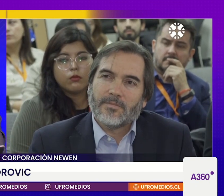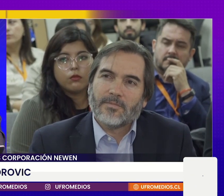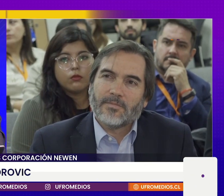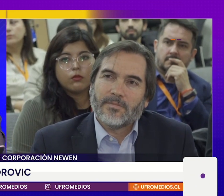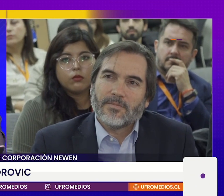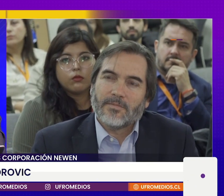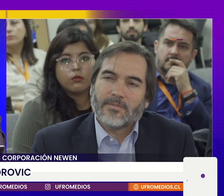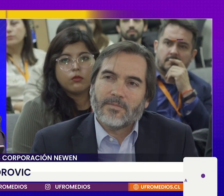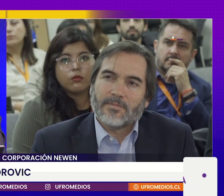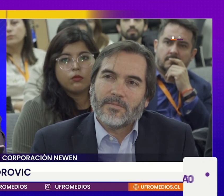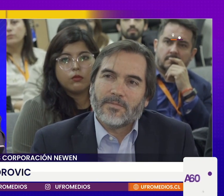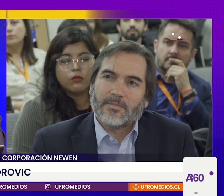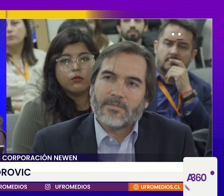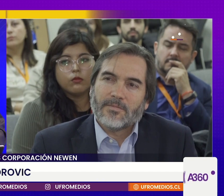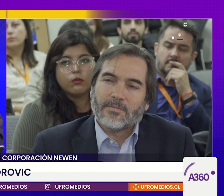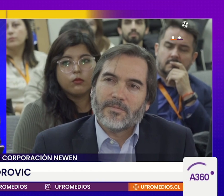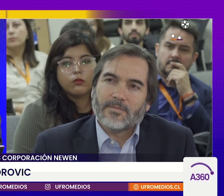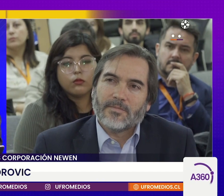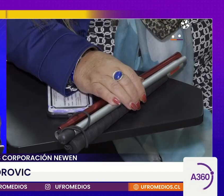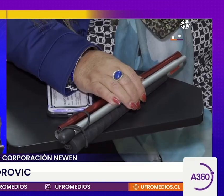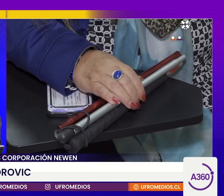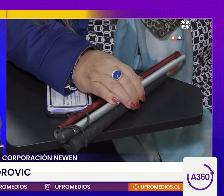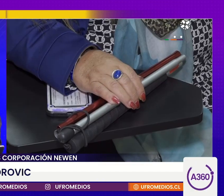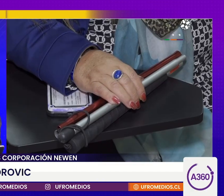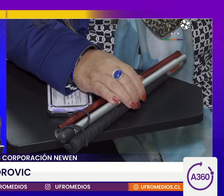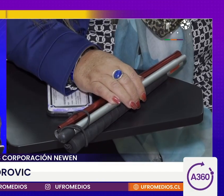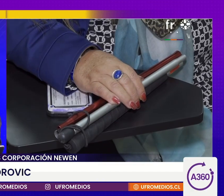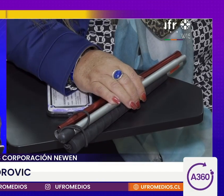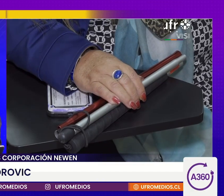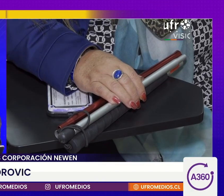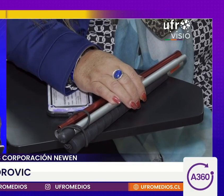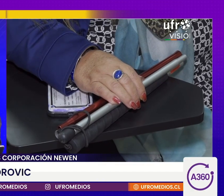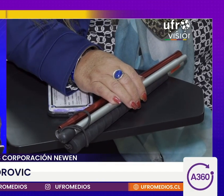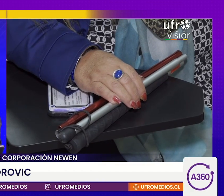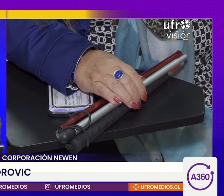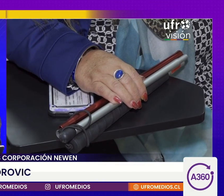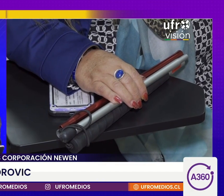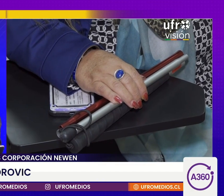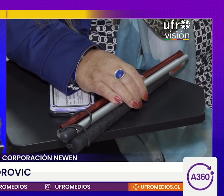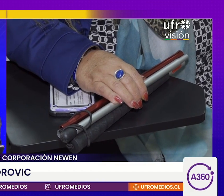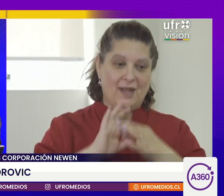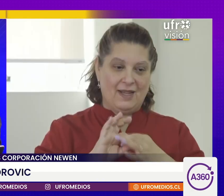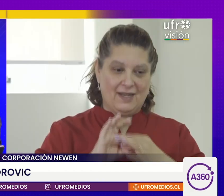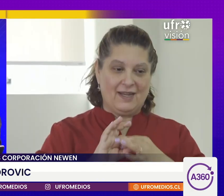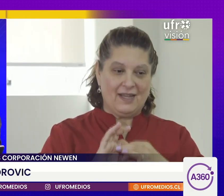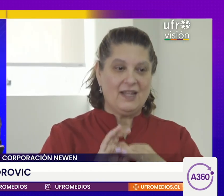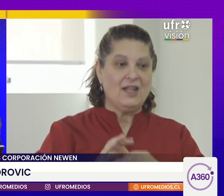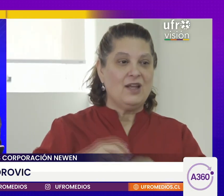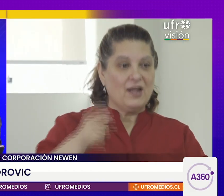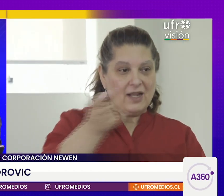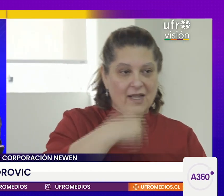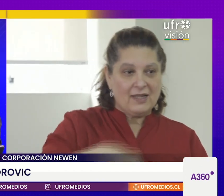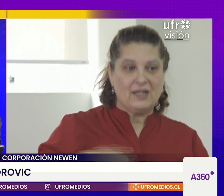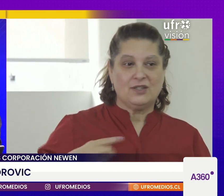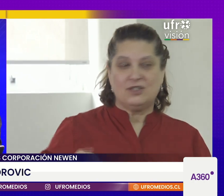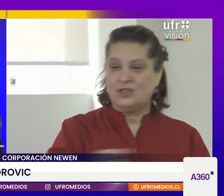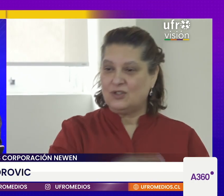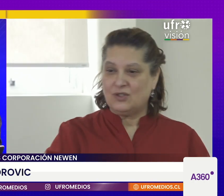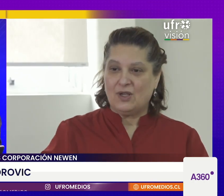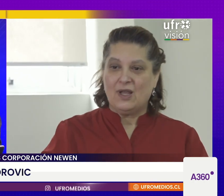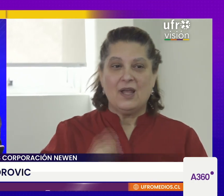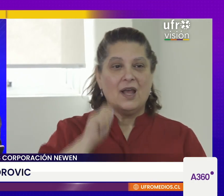en el sentido de, por ejemplo, que tengan acceso al bono invierno, porque están cuidando a personas postradas de alta